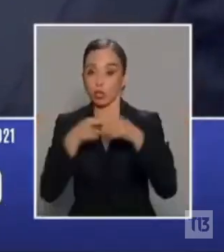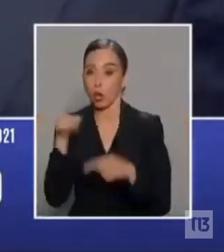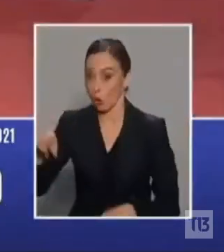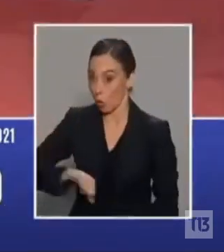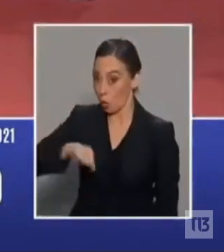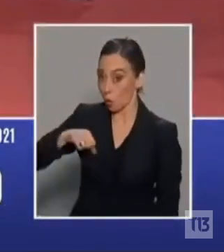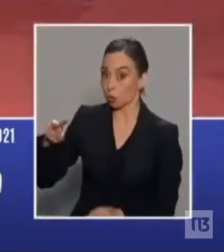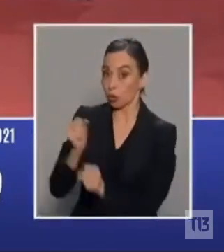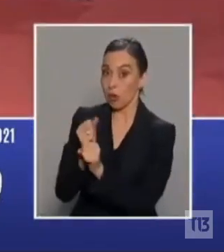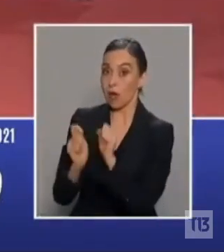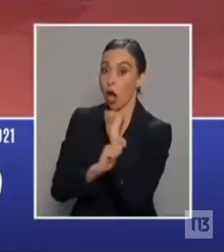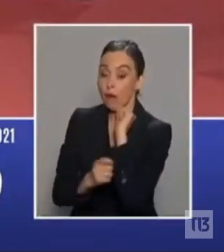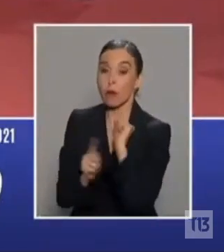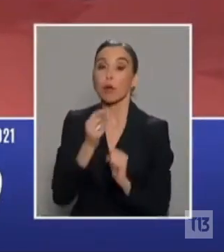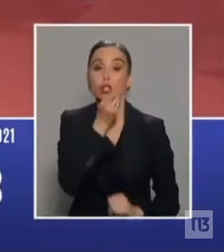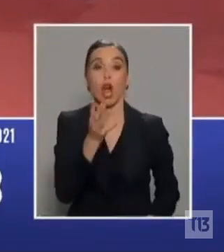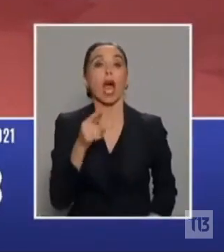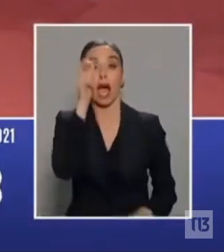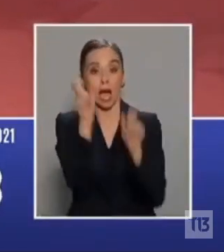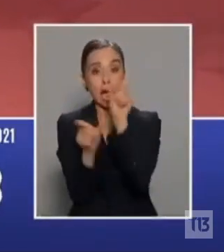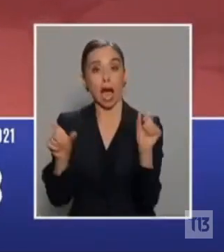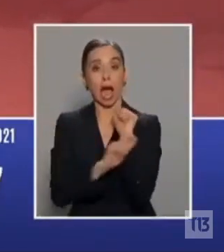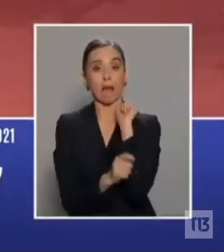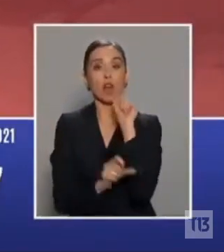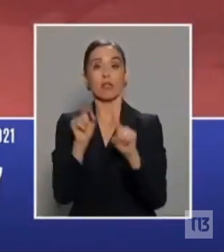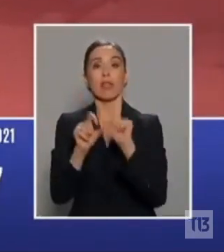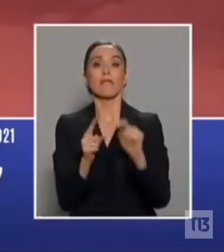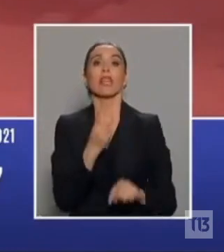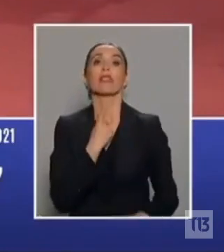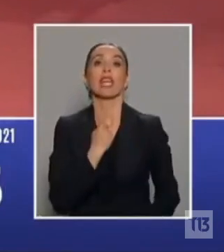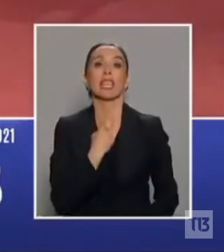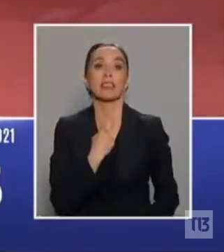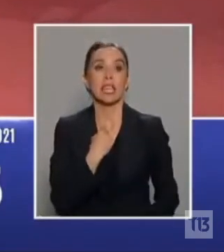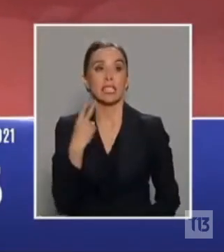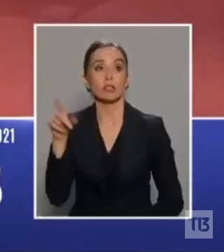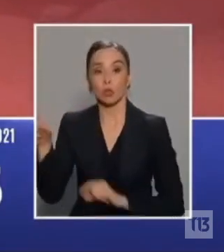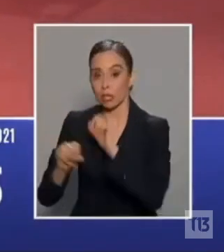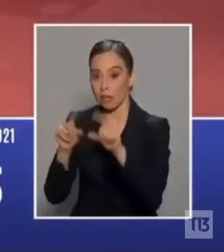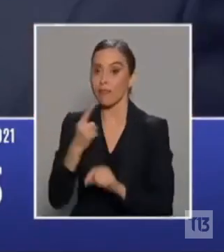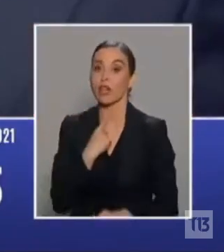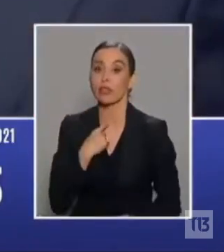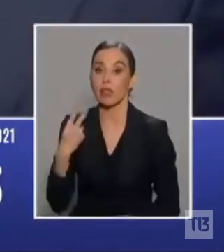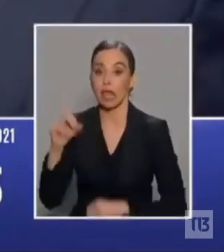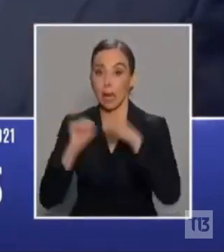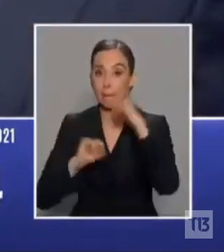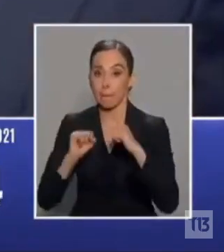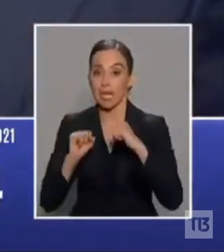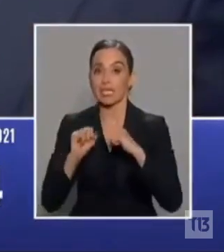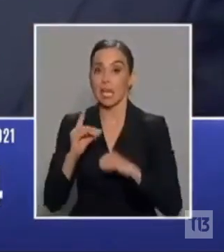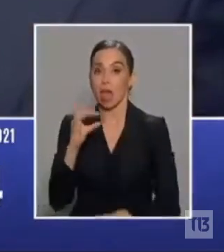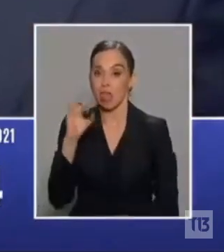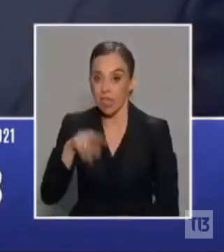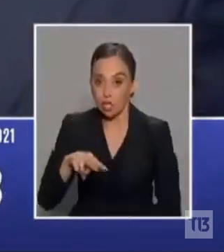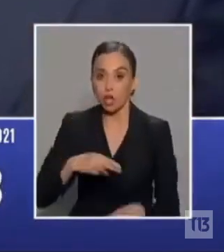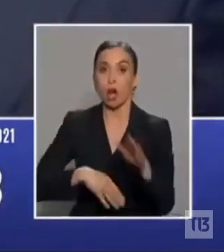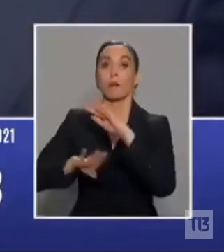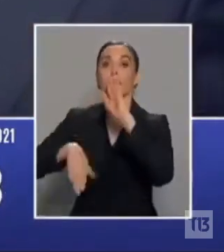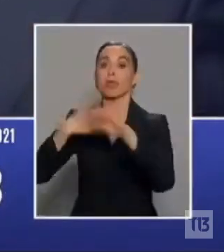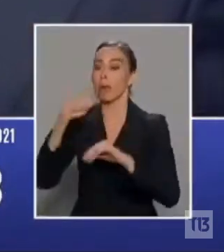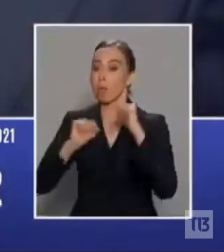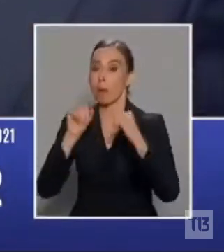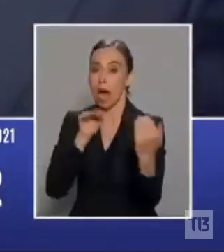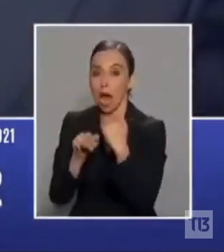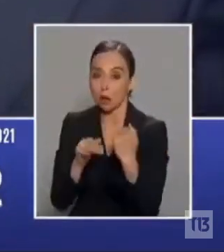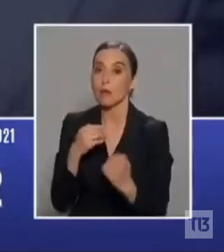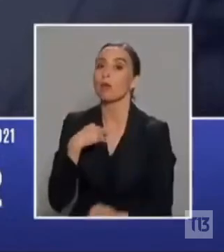me da orgullo ser privado. Abogado. Lo que pasa es que los abogados defendemos los intereses de nuestros clientes. Pero usted defendió clientes, los intereses de las empresas del DICOM, de las autopistas. Abogado,